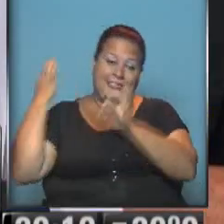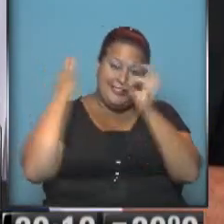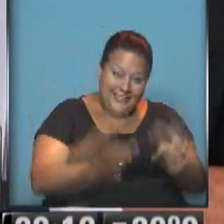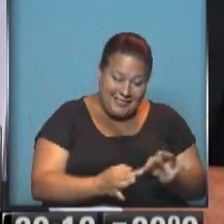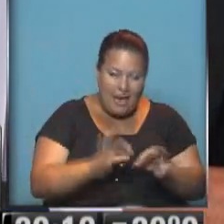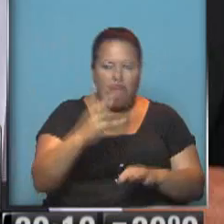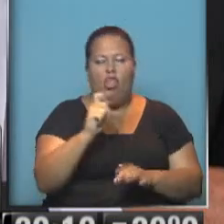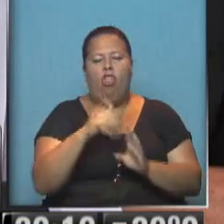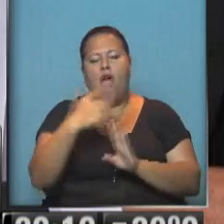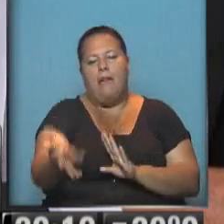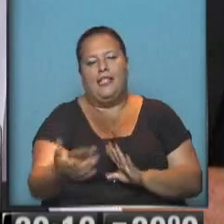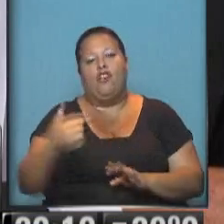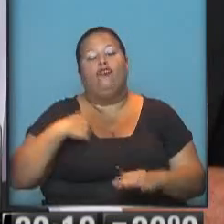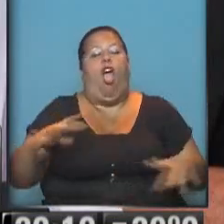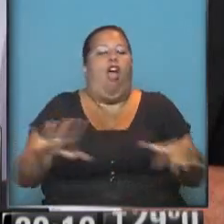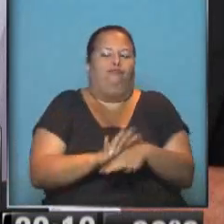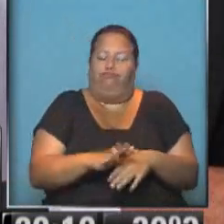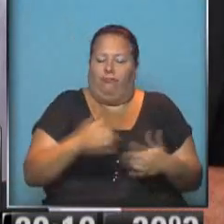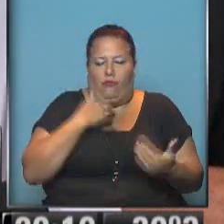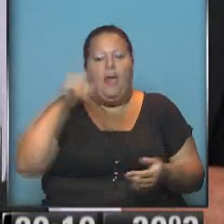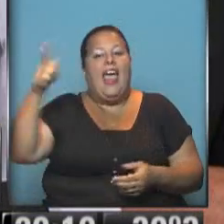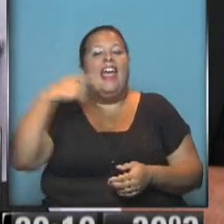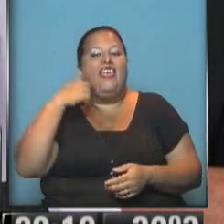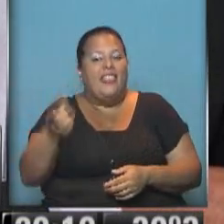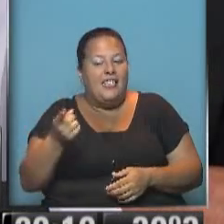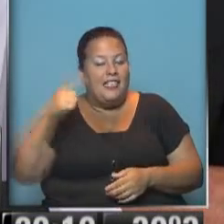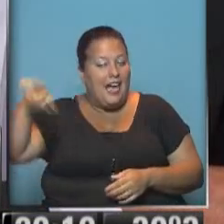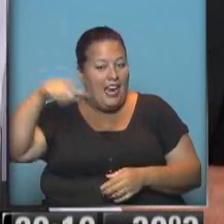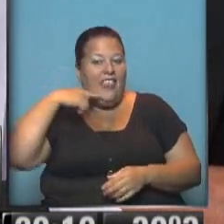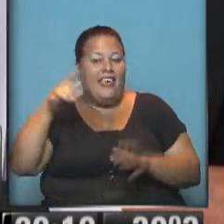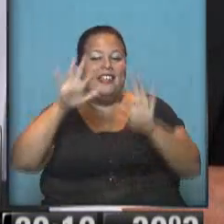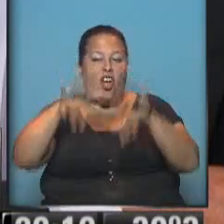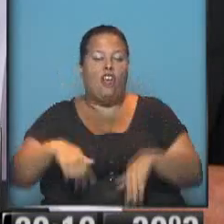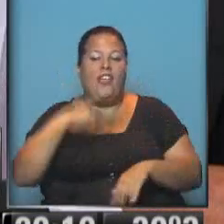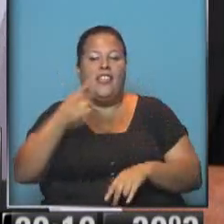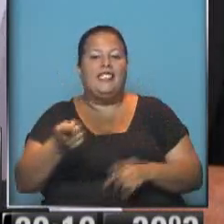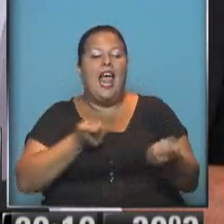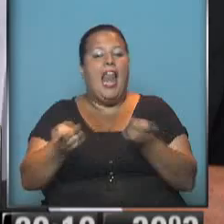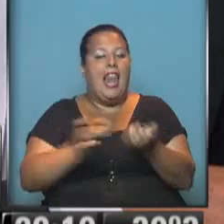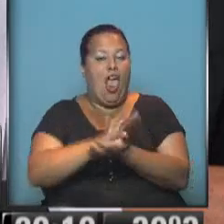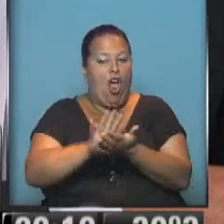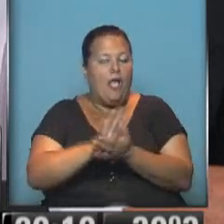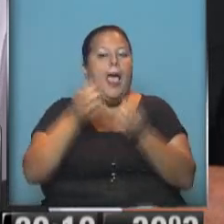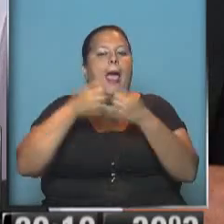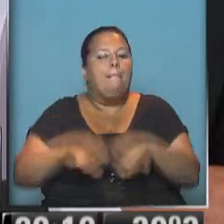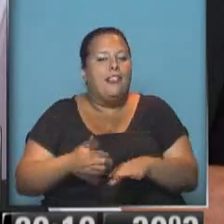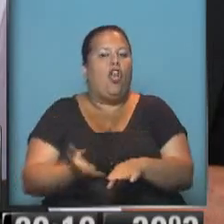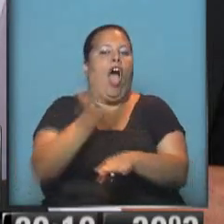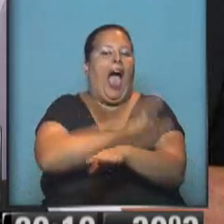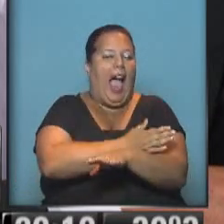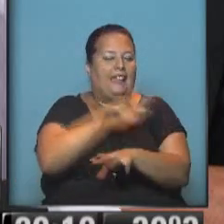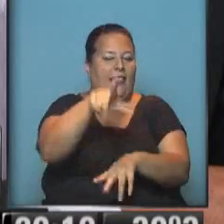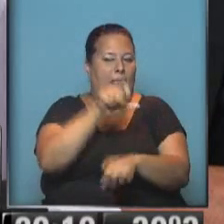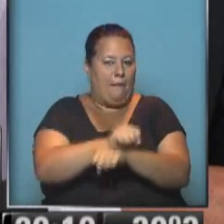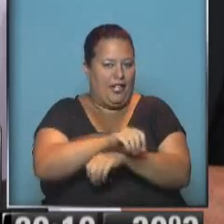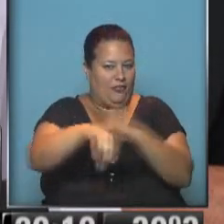llegada, más o menos. Yo no soy tan precisa porque... Porque ellos dicen, en el comunicado, dicen que las negociaciones habían empezado antes de que fuera detenida